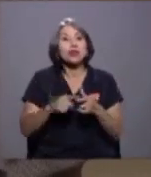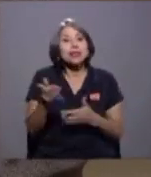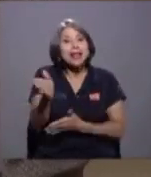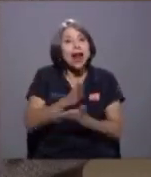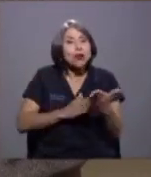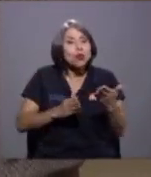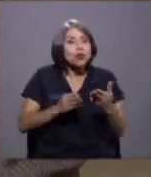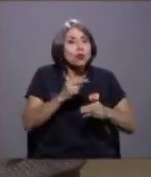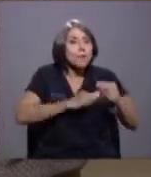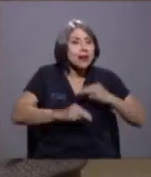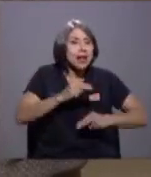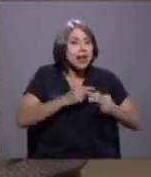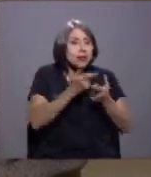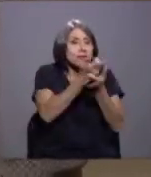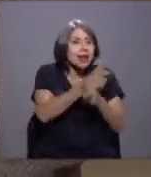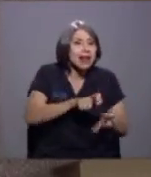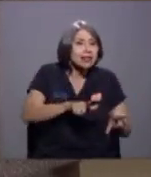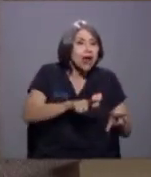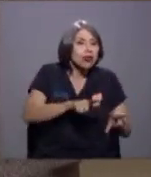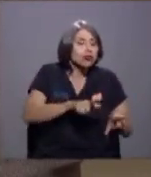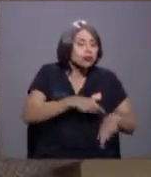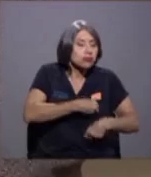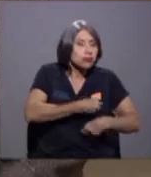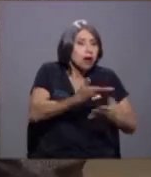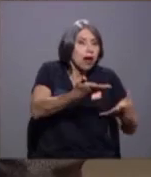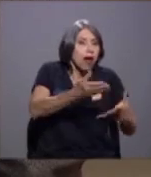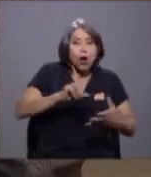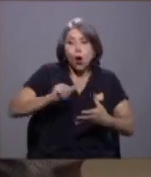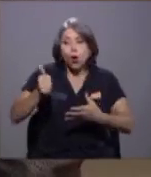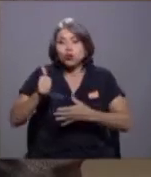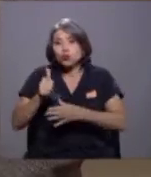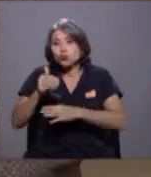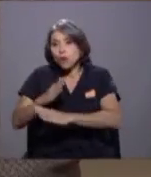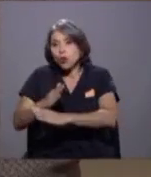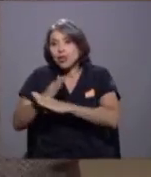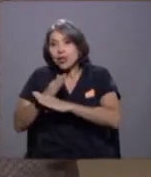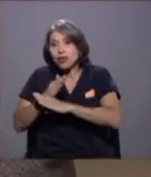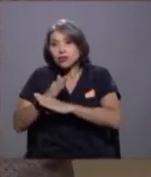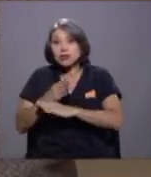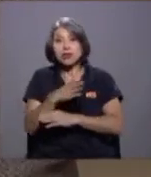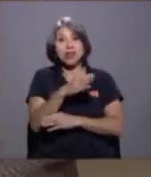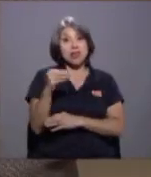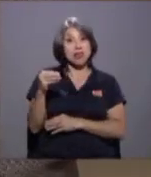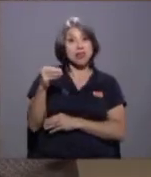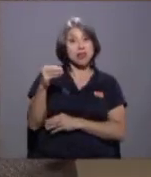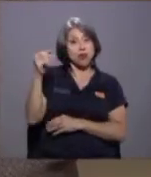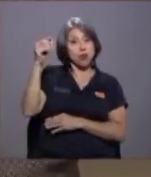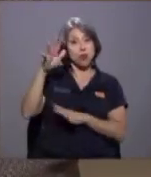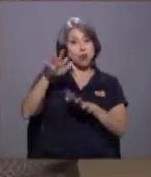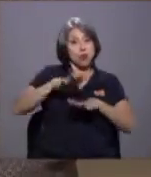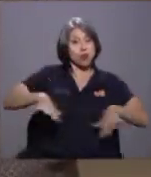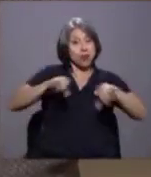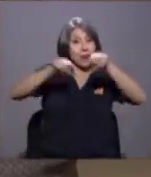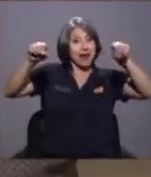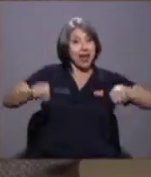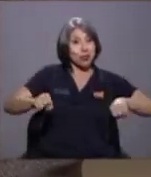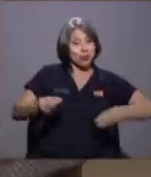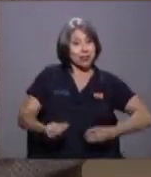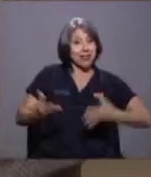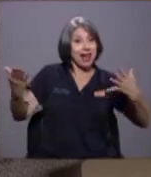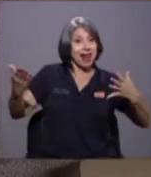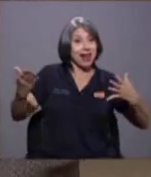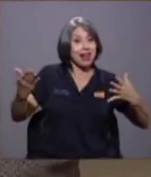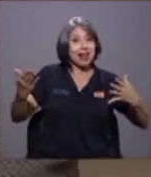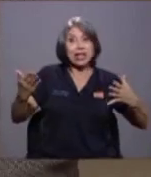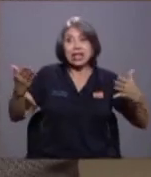otros mercados excesivamente protegidos, y un aparato estatal que es omnipresente, aplastando la